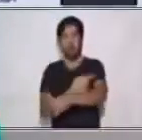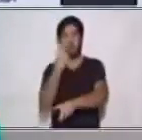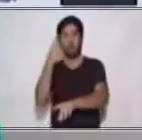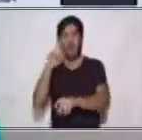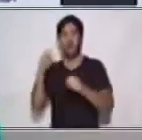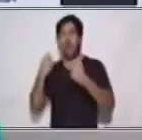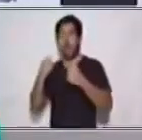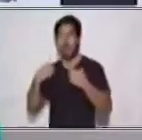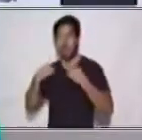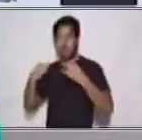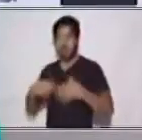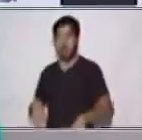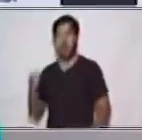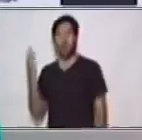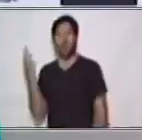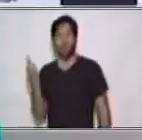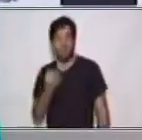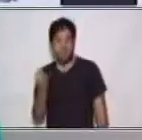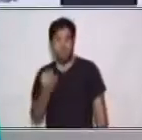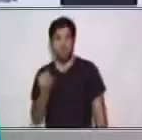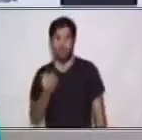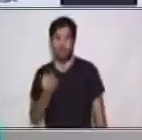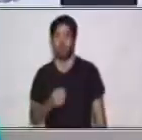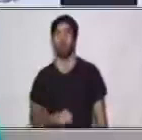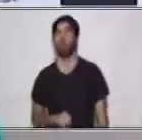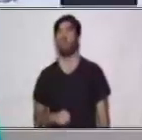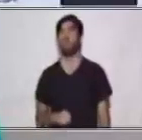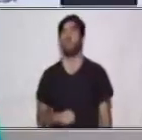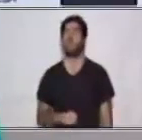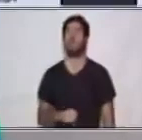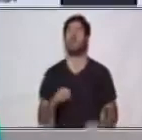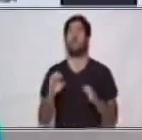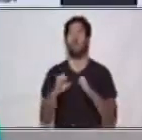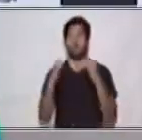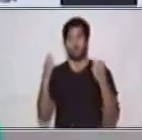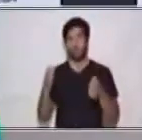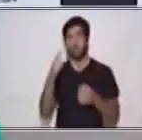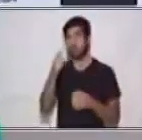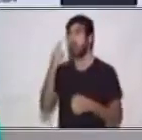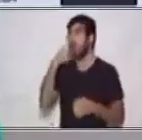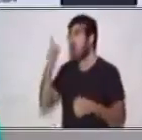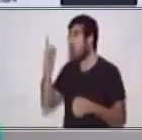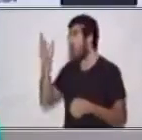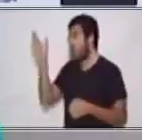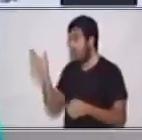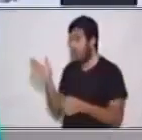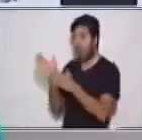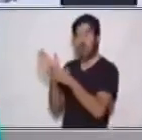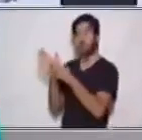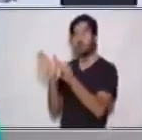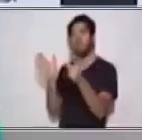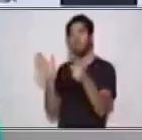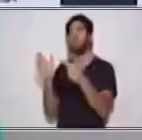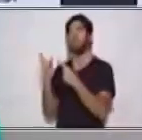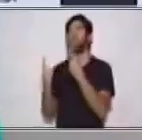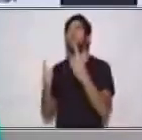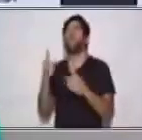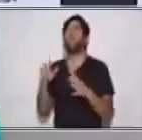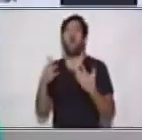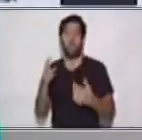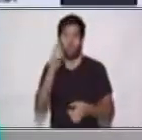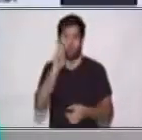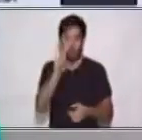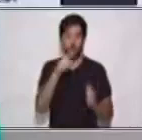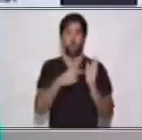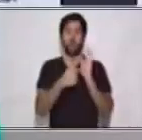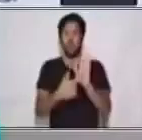verdaderas obras de arte. Ahora establece acá dos hechos y dos opiniones que aparecen en el texto.